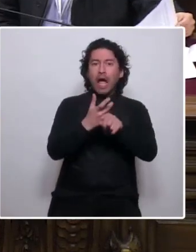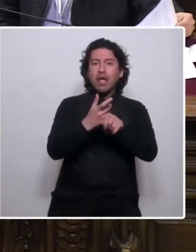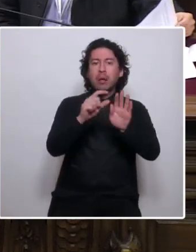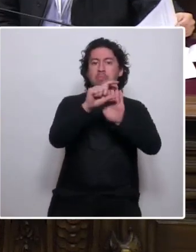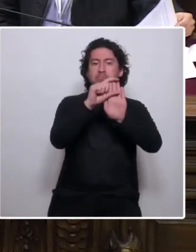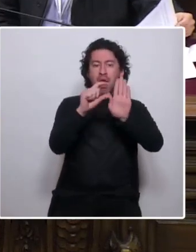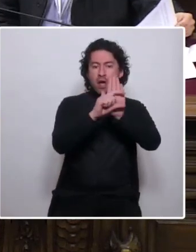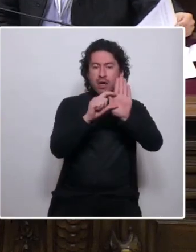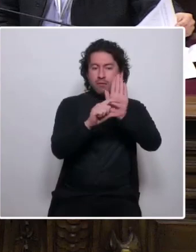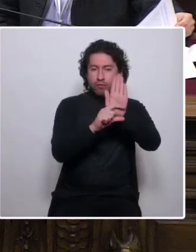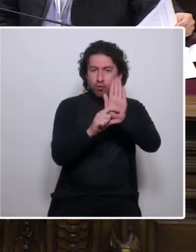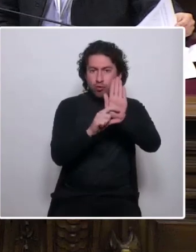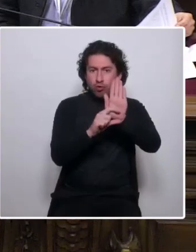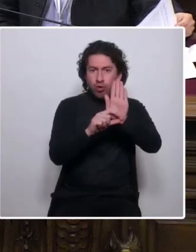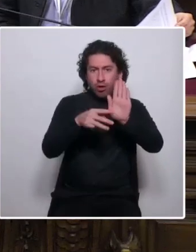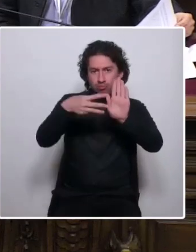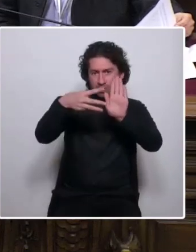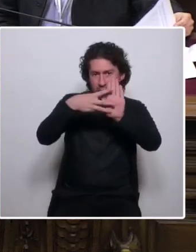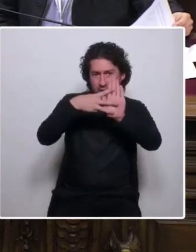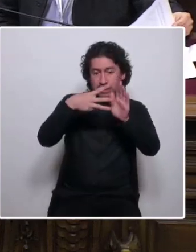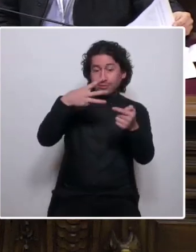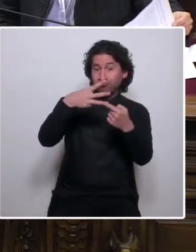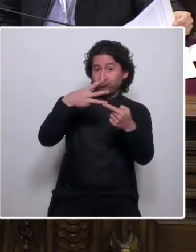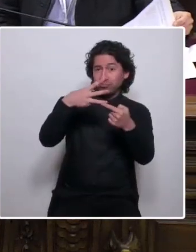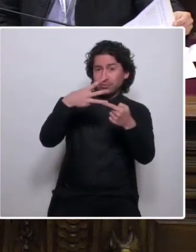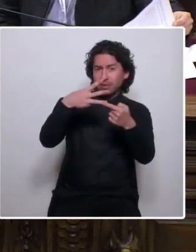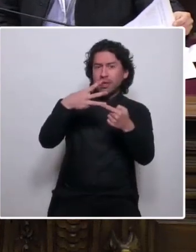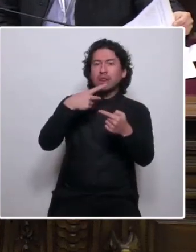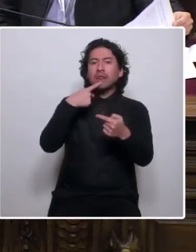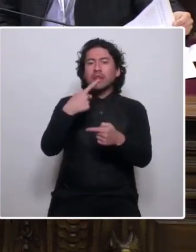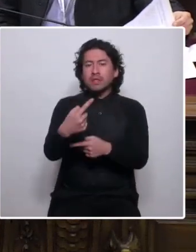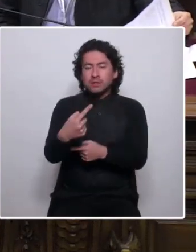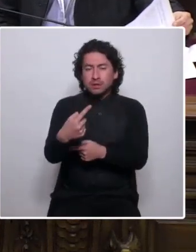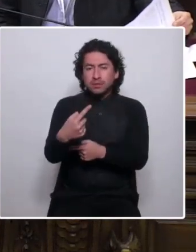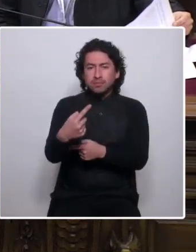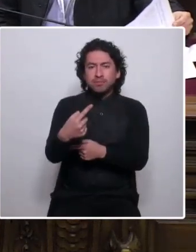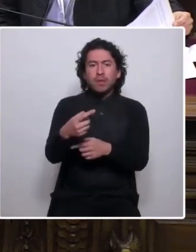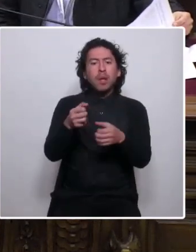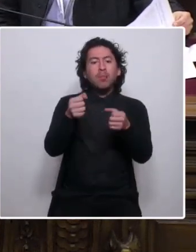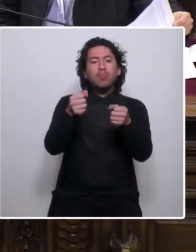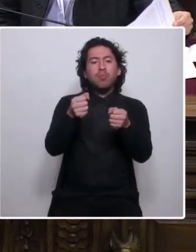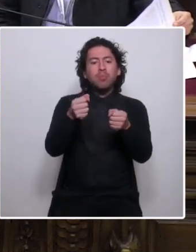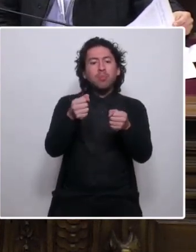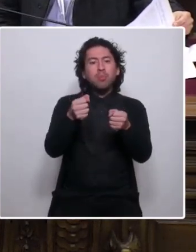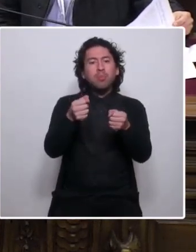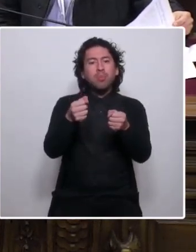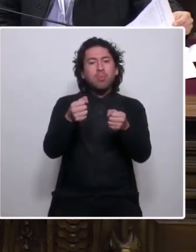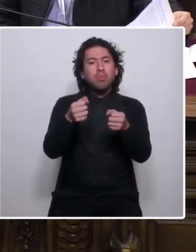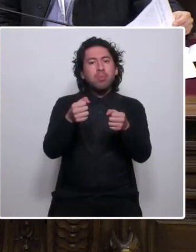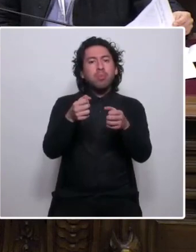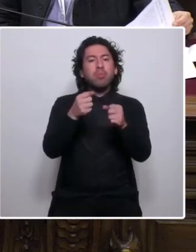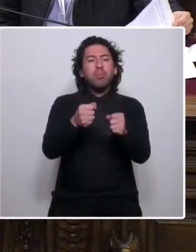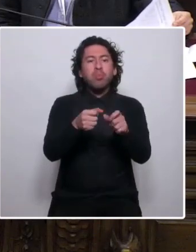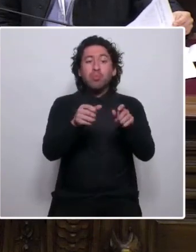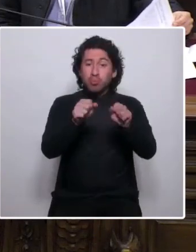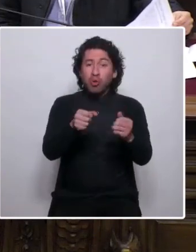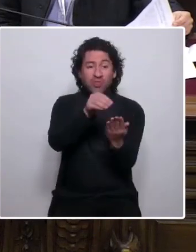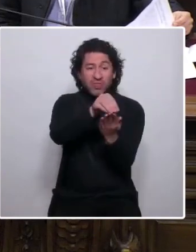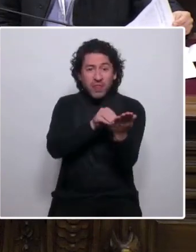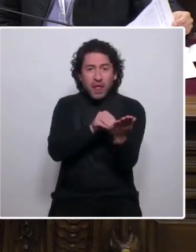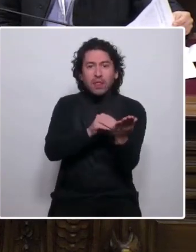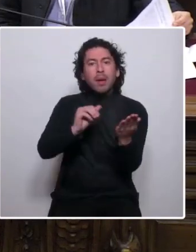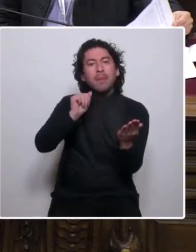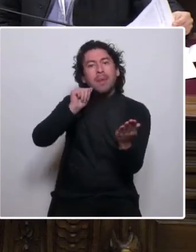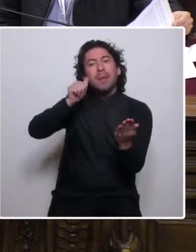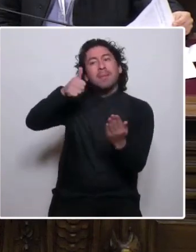final. El párrafo final comienza diciendo: se pondrán en tabla para votación al día